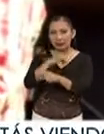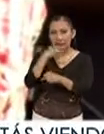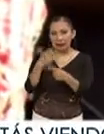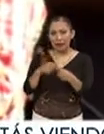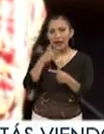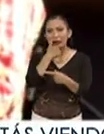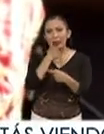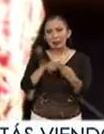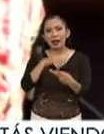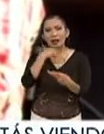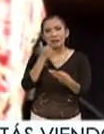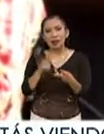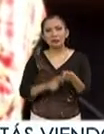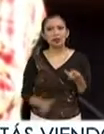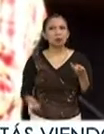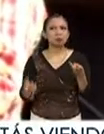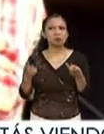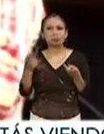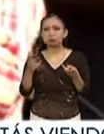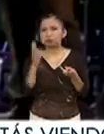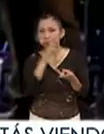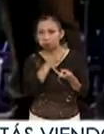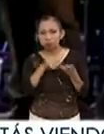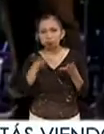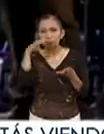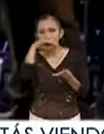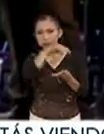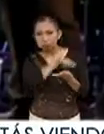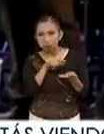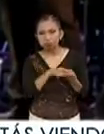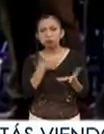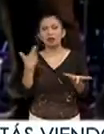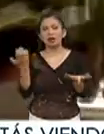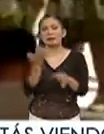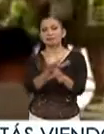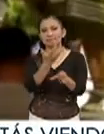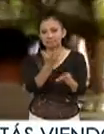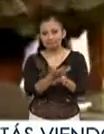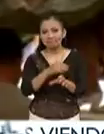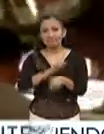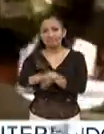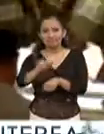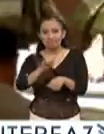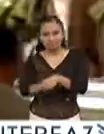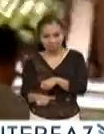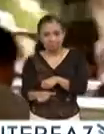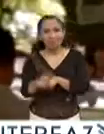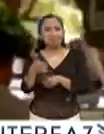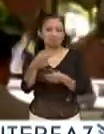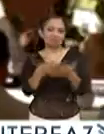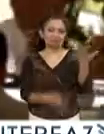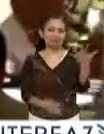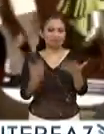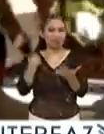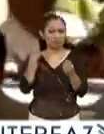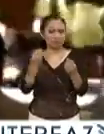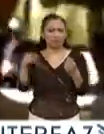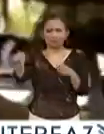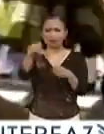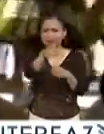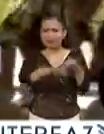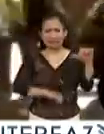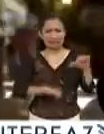Chile, Inglaterra, Alemania, Rusia, Cuba, Estados Unidos, Argentina. Y bueno, ha habido